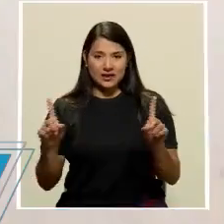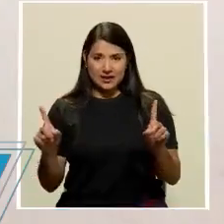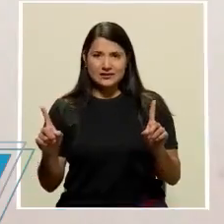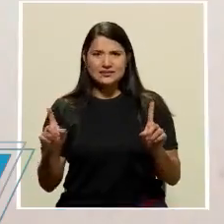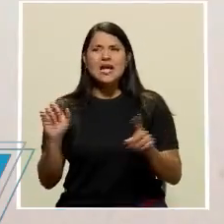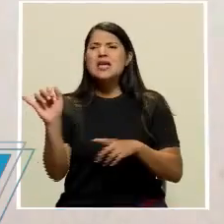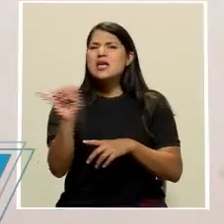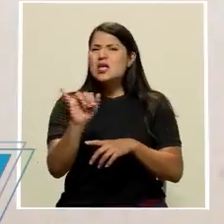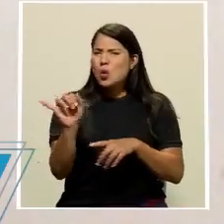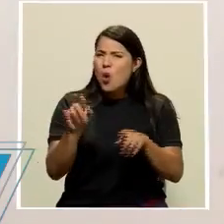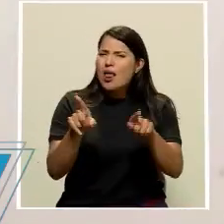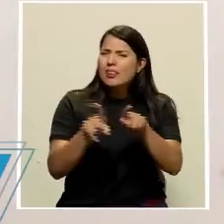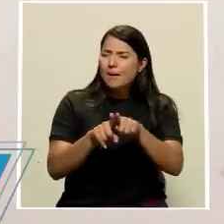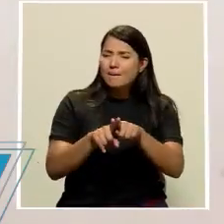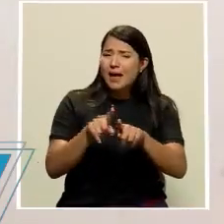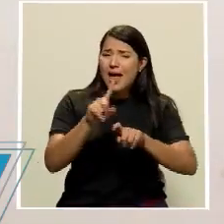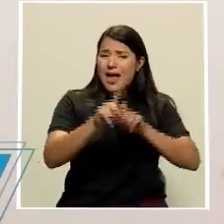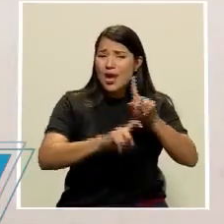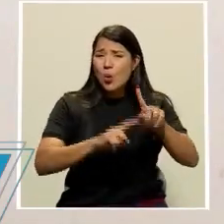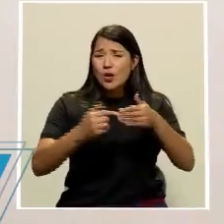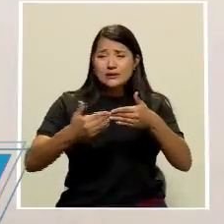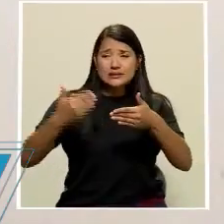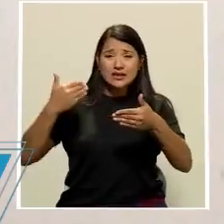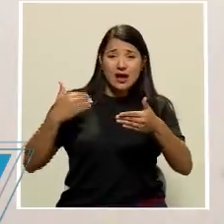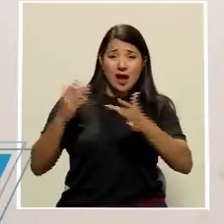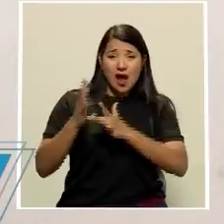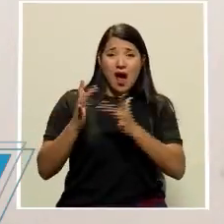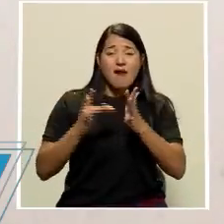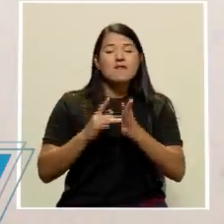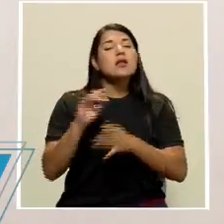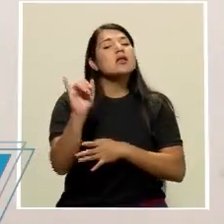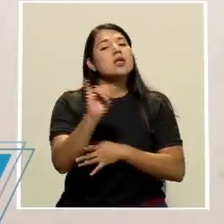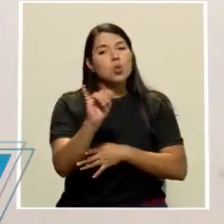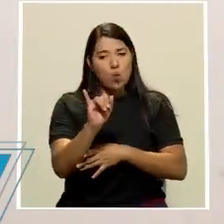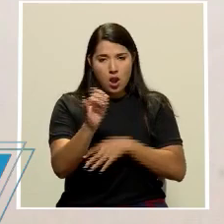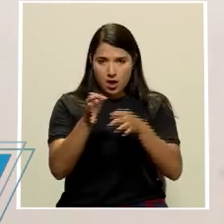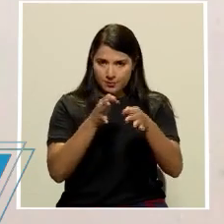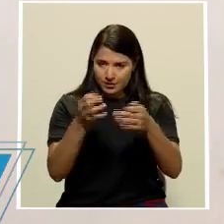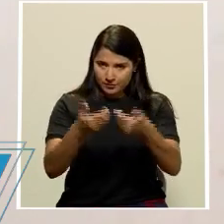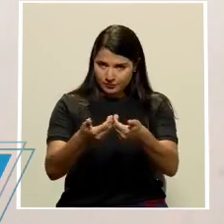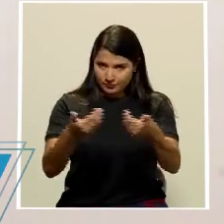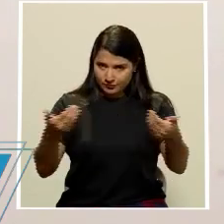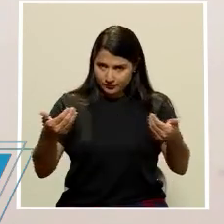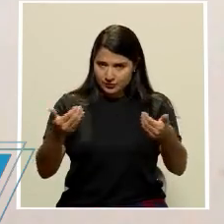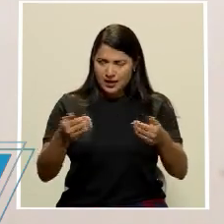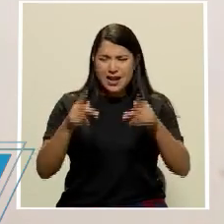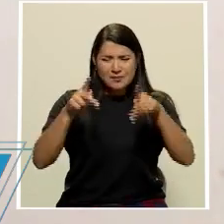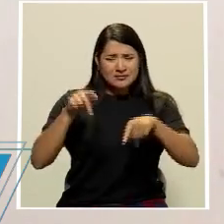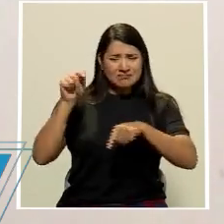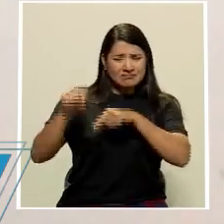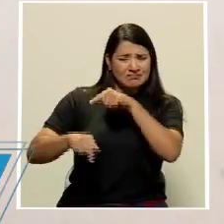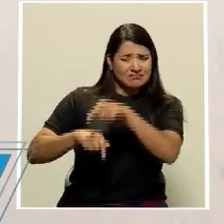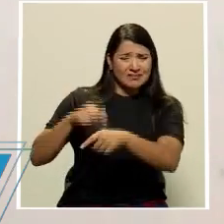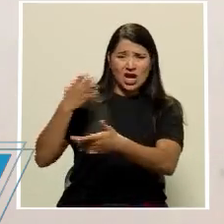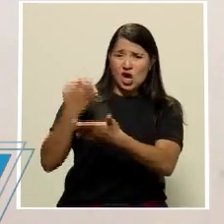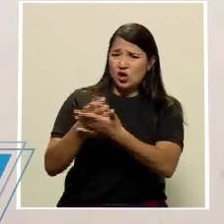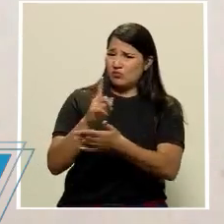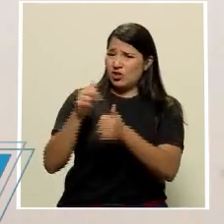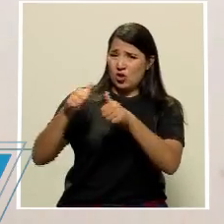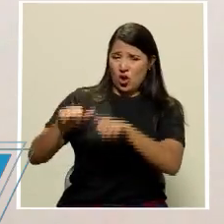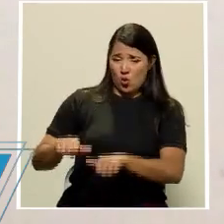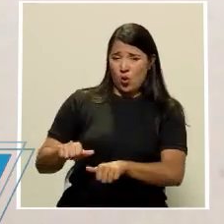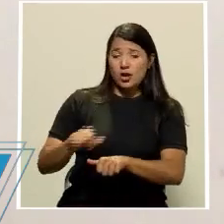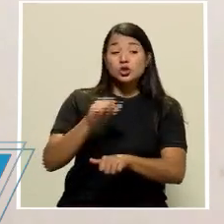encuesta anterior. Entonces la gente es crítica de las medidas económicas mucho más que de las medidas sanitarias, y